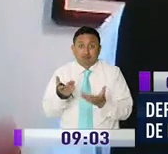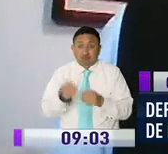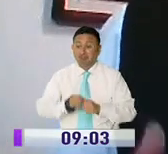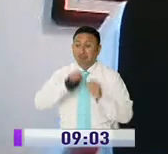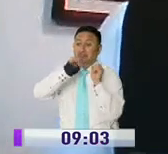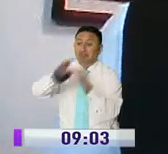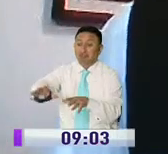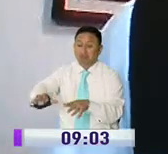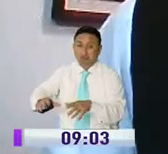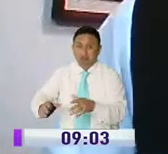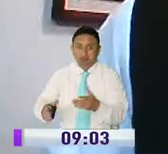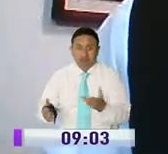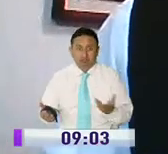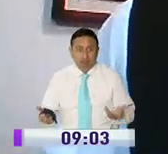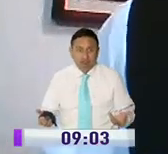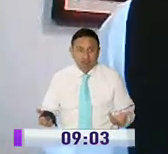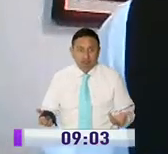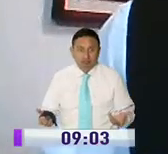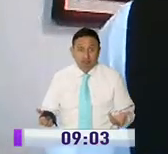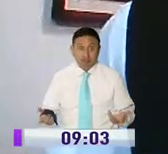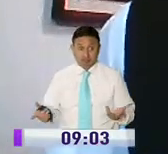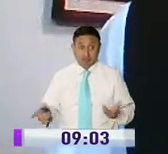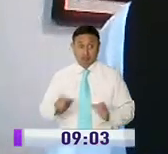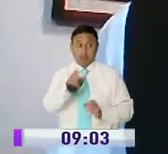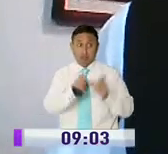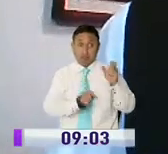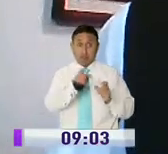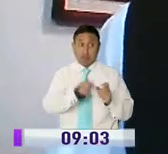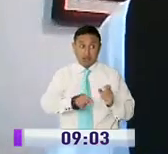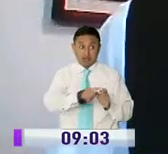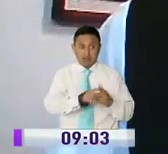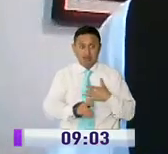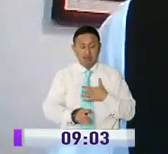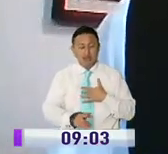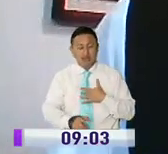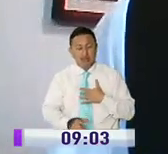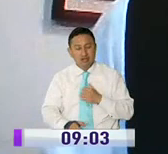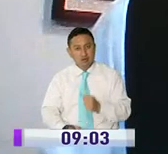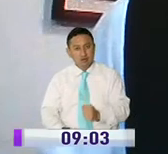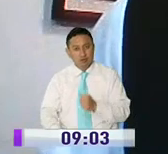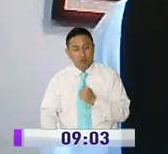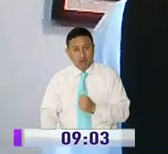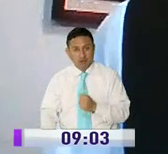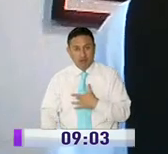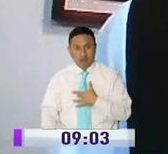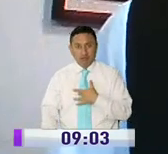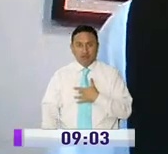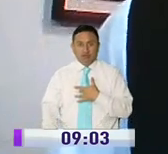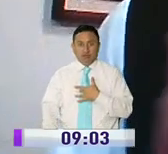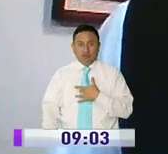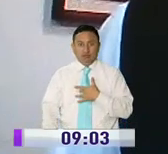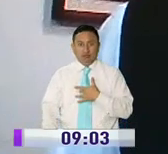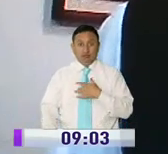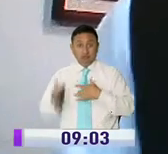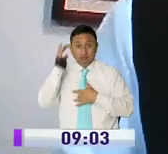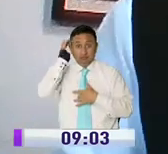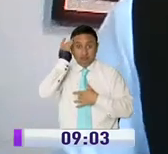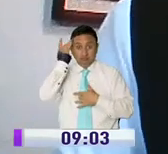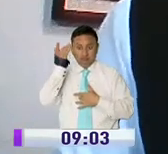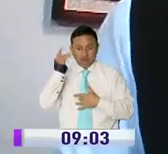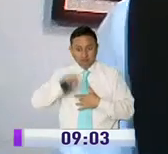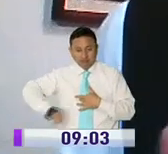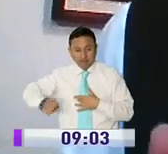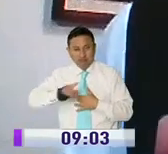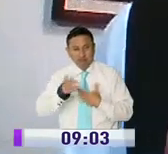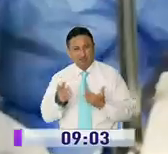en el suelo. Es decir, o sea, el drama que están pasando cientos de ecuatorianos realmente nos asusta, nos preocupa, porque es un